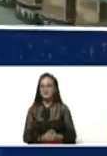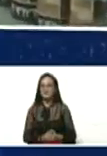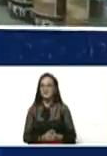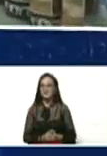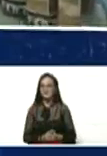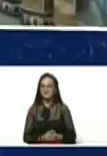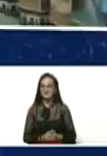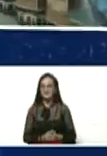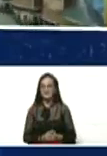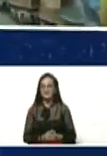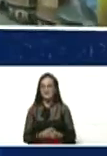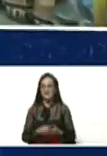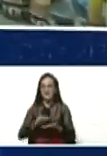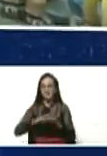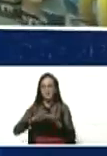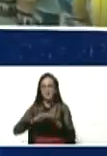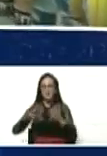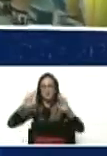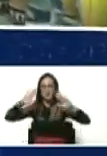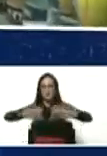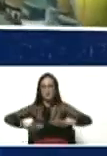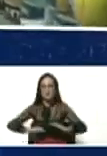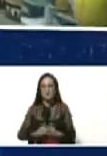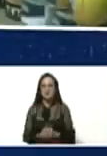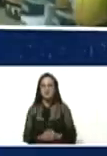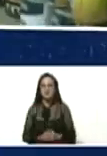los mantos asfálticos que han sido